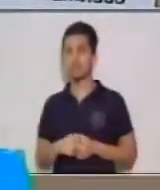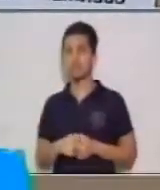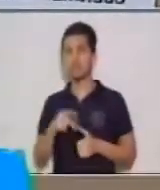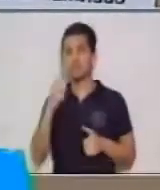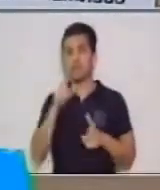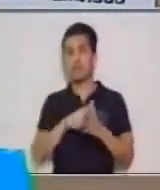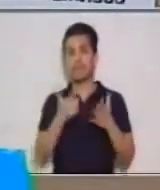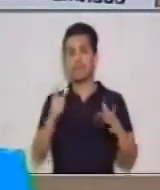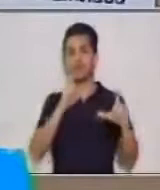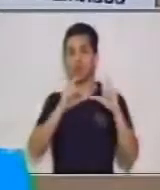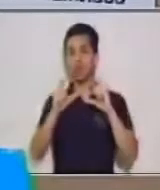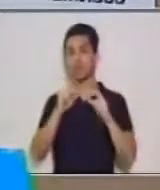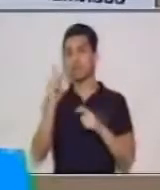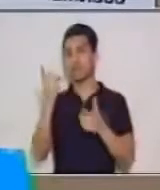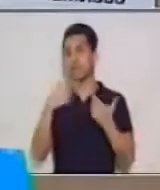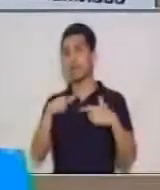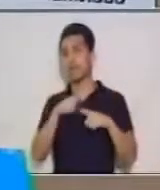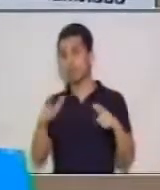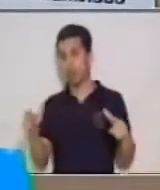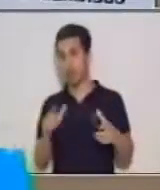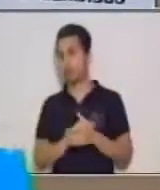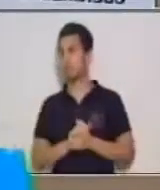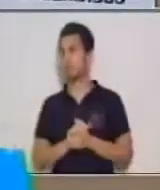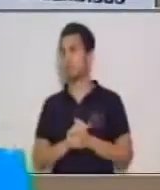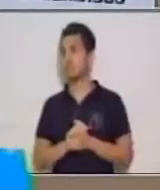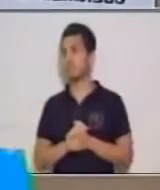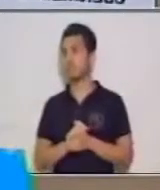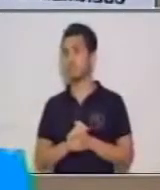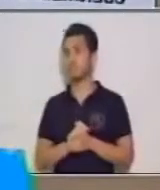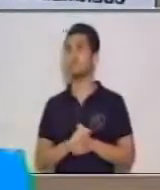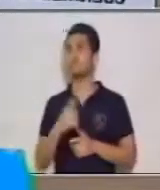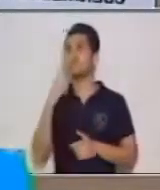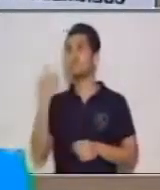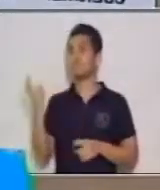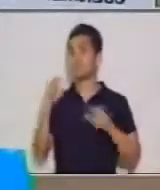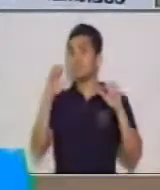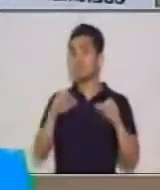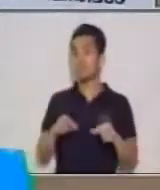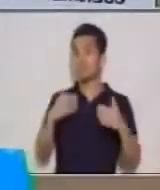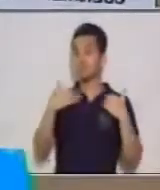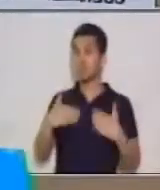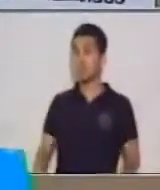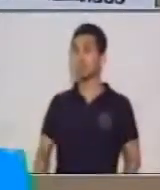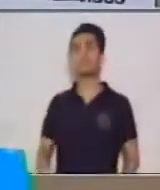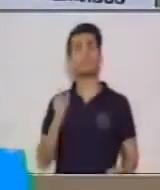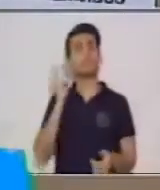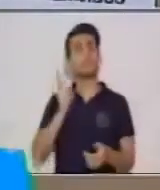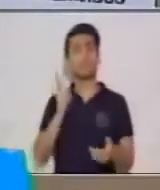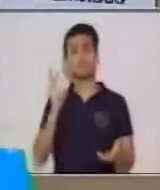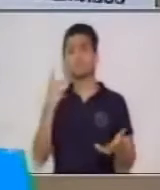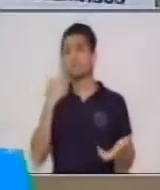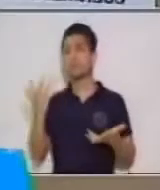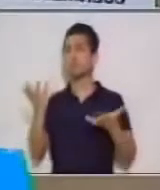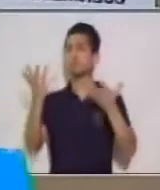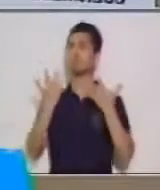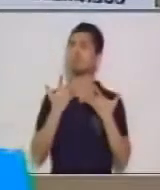Lenguaje. La especie humana ha venido sirviéndose de la naturaleza desde hace tiempos muy